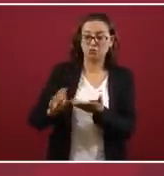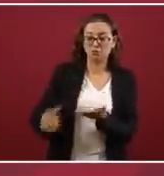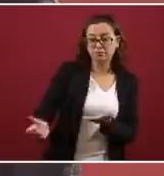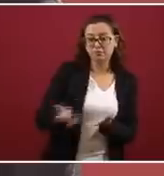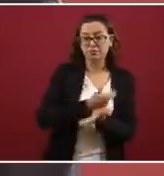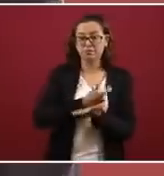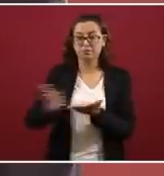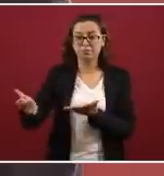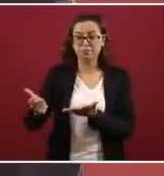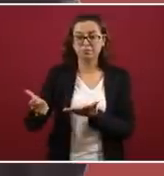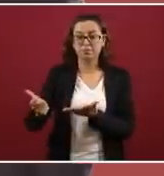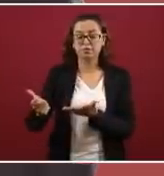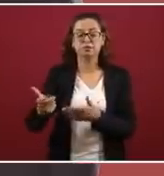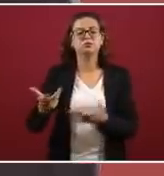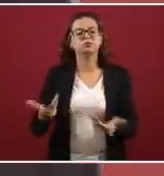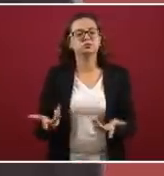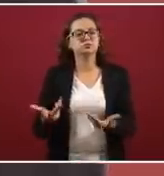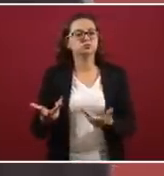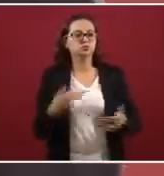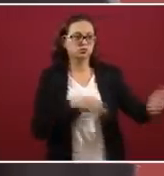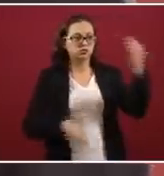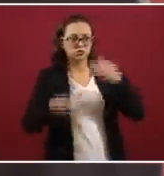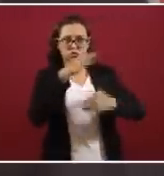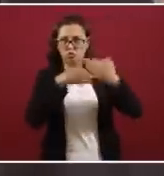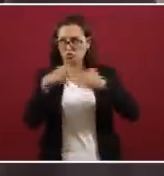fue de común acuerdo